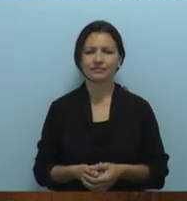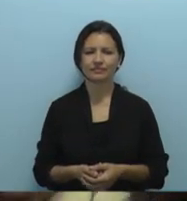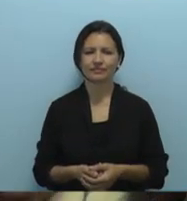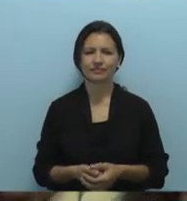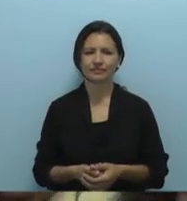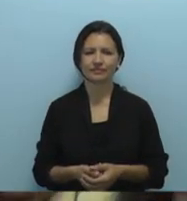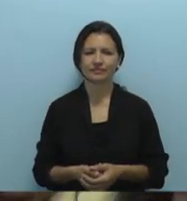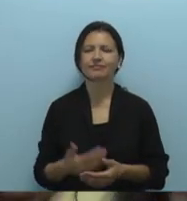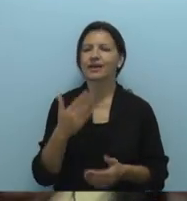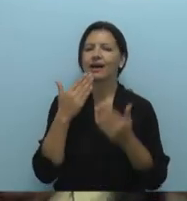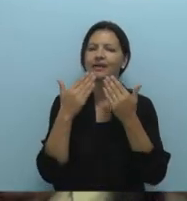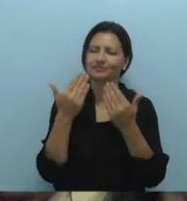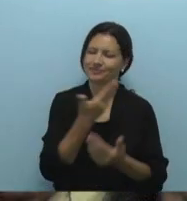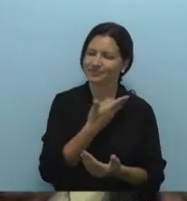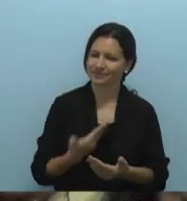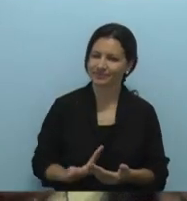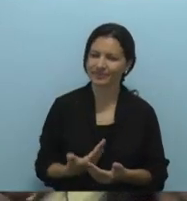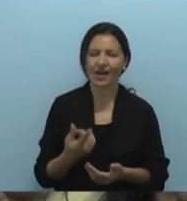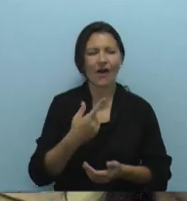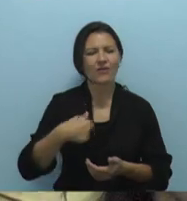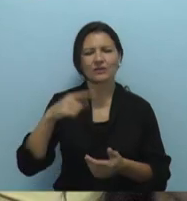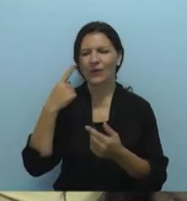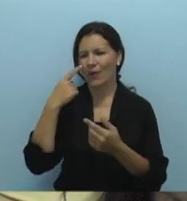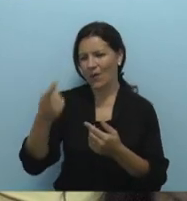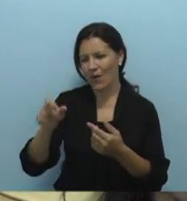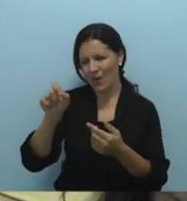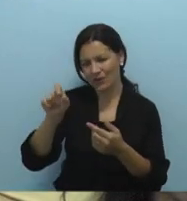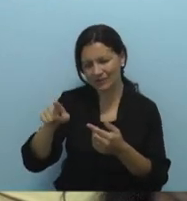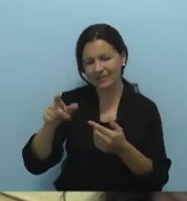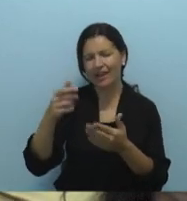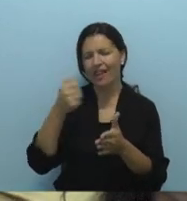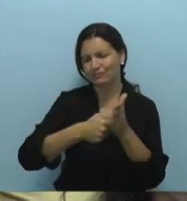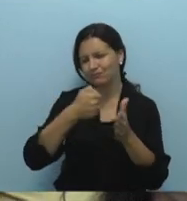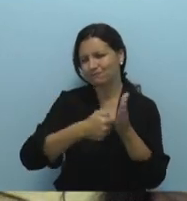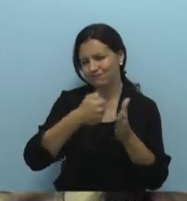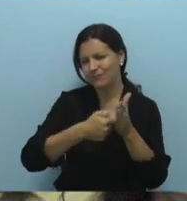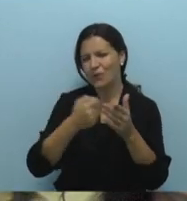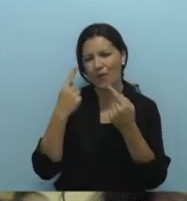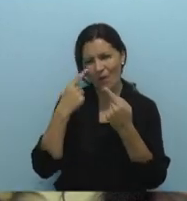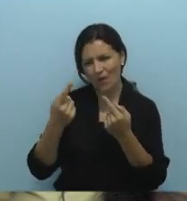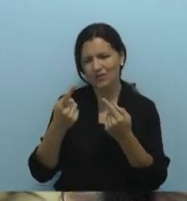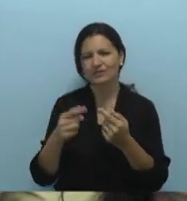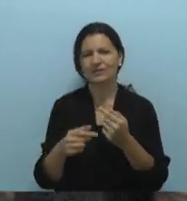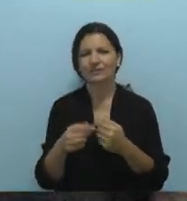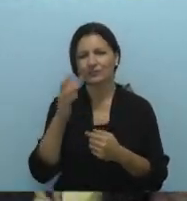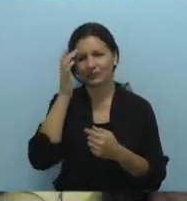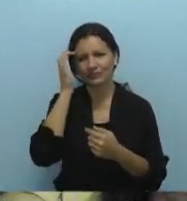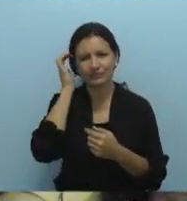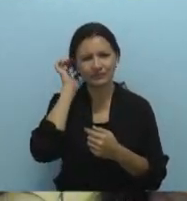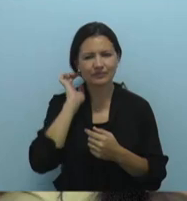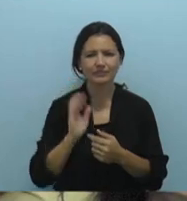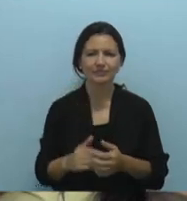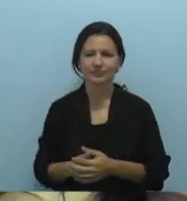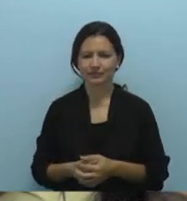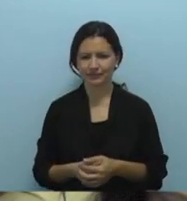que tuvimos el privilegio de conocer la lucha permanente por la memoria, la verdad y la justicia de las Madres de Plaza de Mayo de